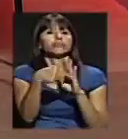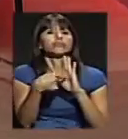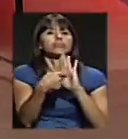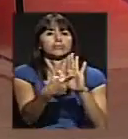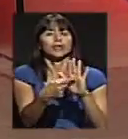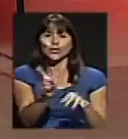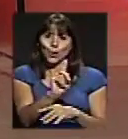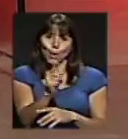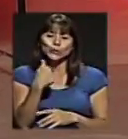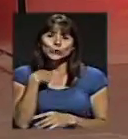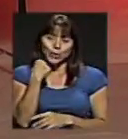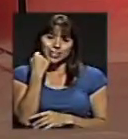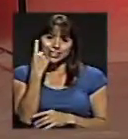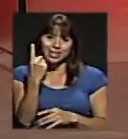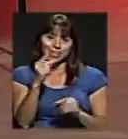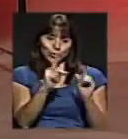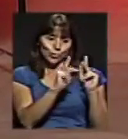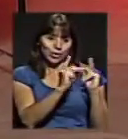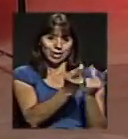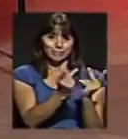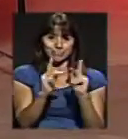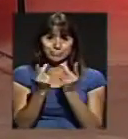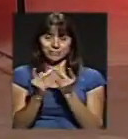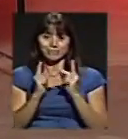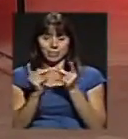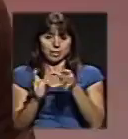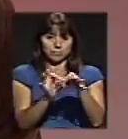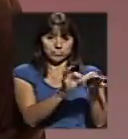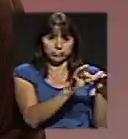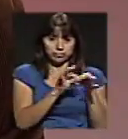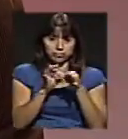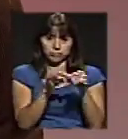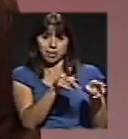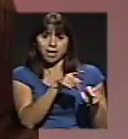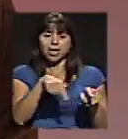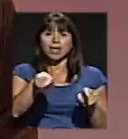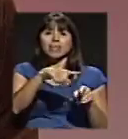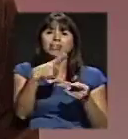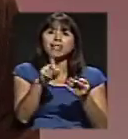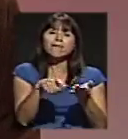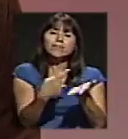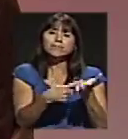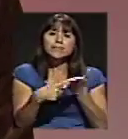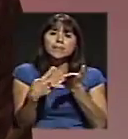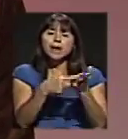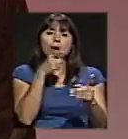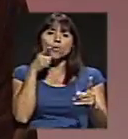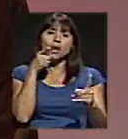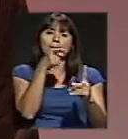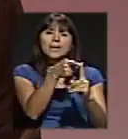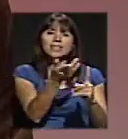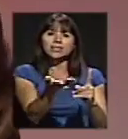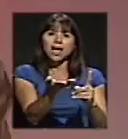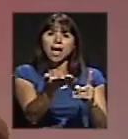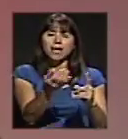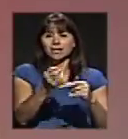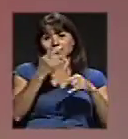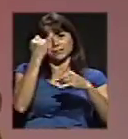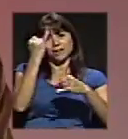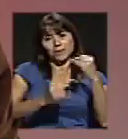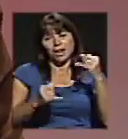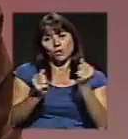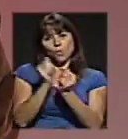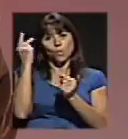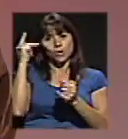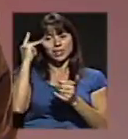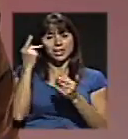coalición tiene que ponerse una meta que es acabar con las políticas neoliberales